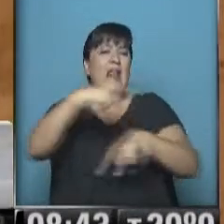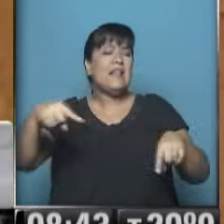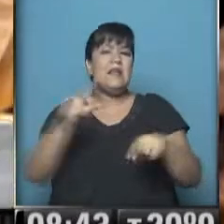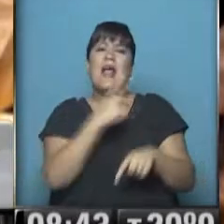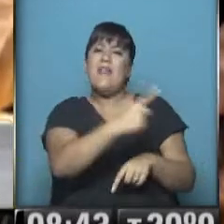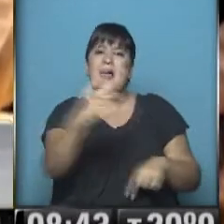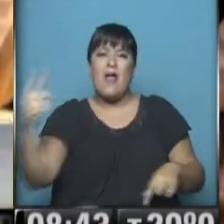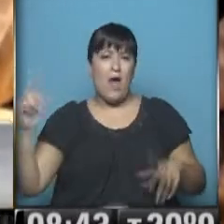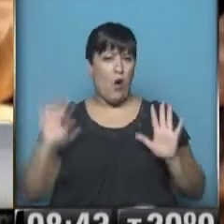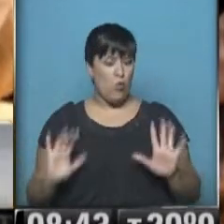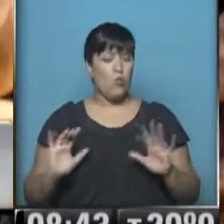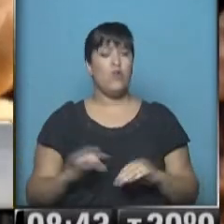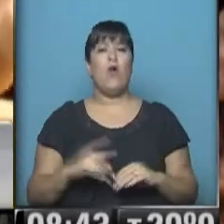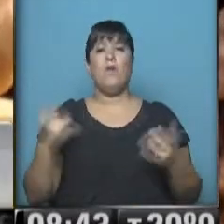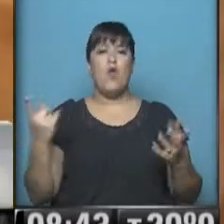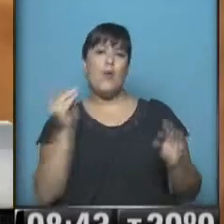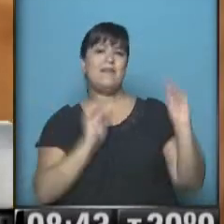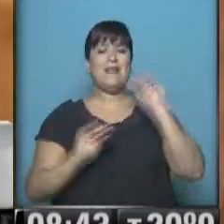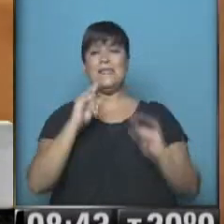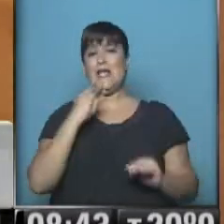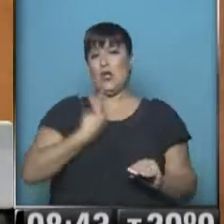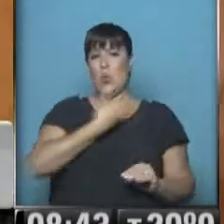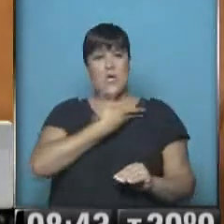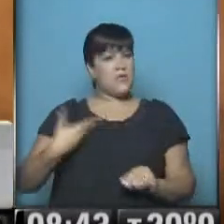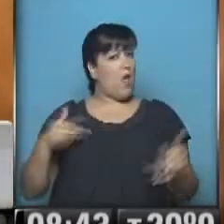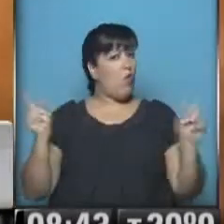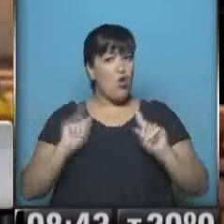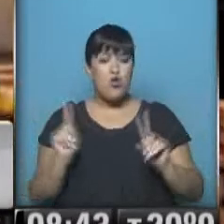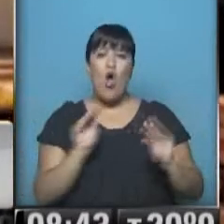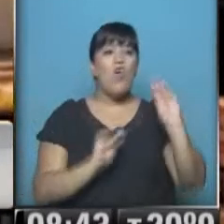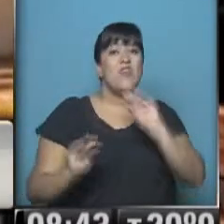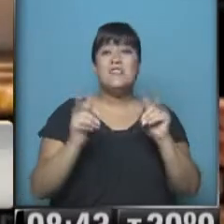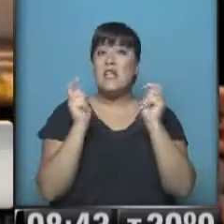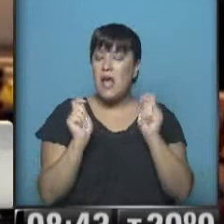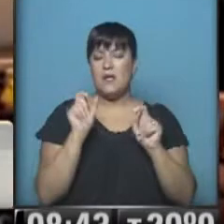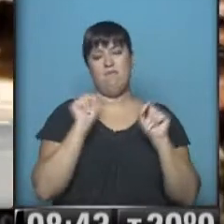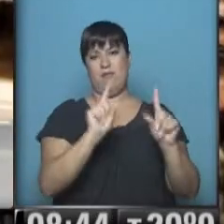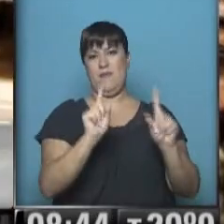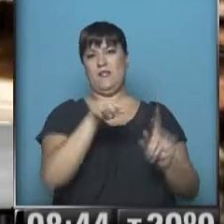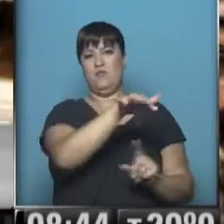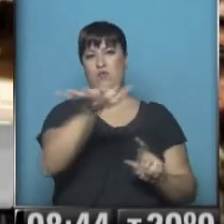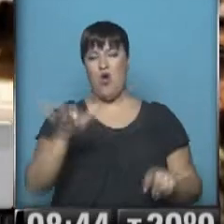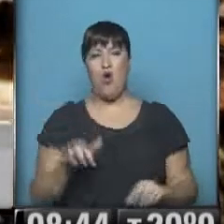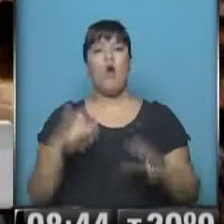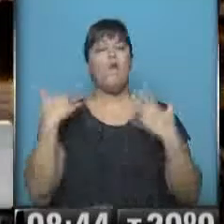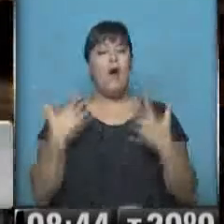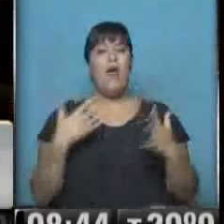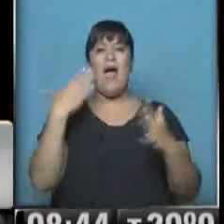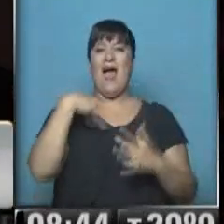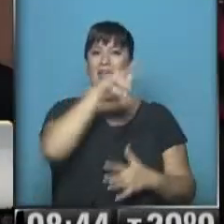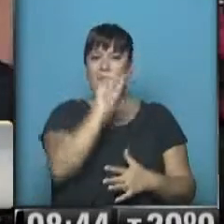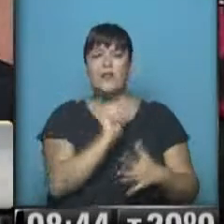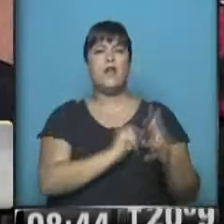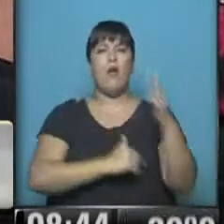de cada comunidad, de cada familia. No las diseñamos nosotros, las diseñaron ellos. Poder reconstruir la Argentina después